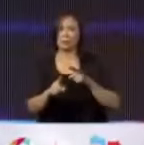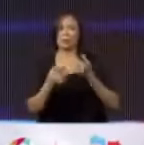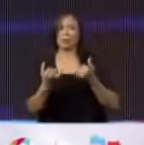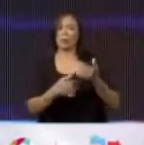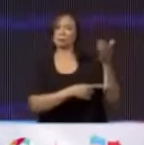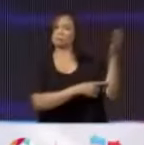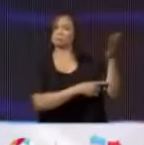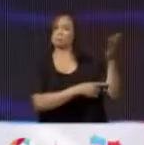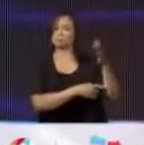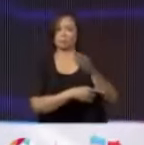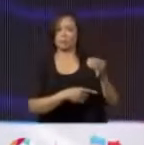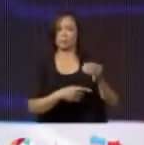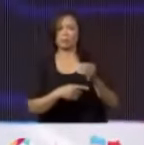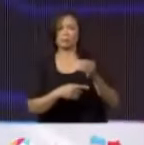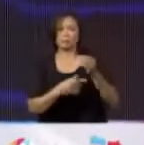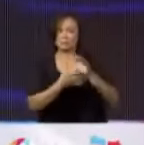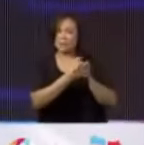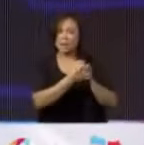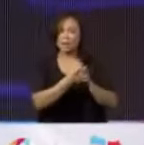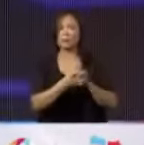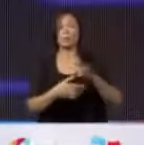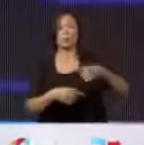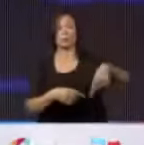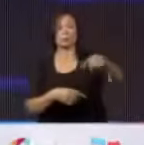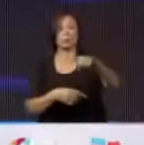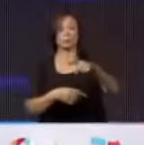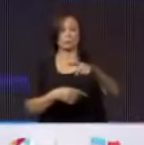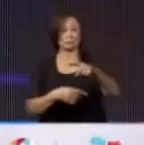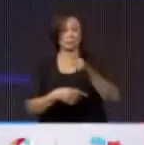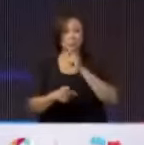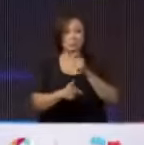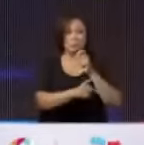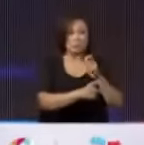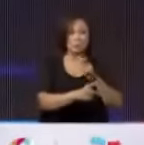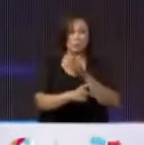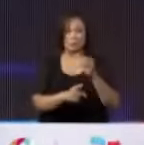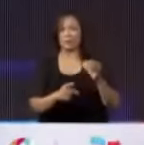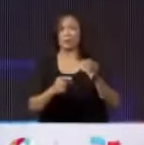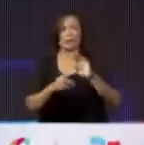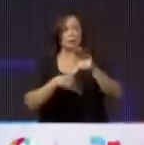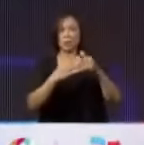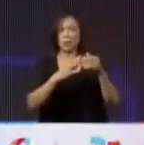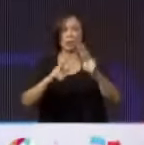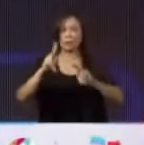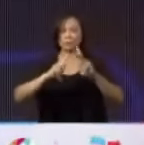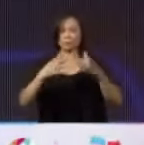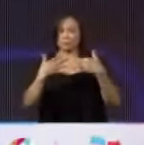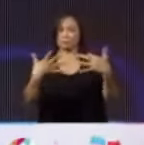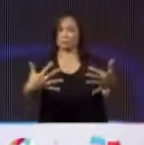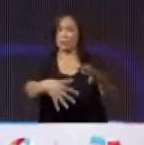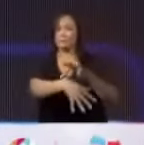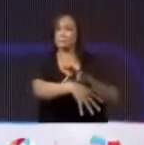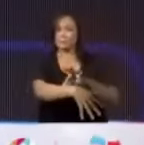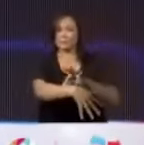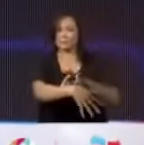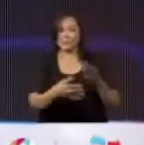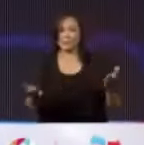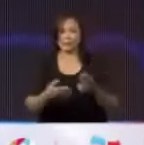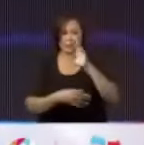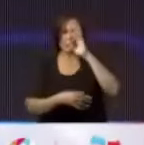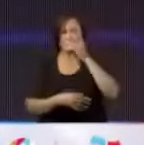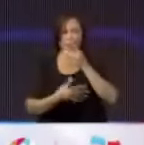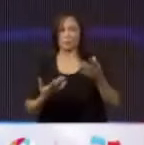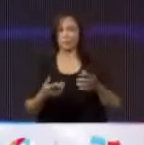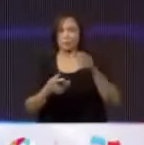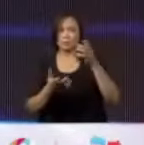hoy debaten. Saludo a ustedes, distinguidos moderadores, a todos ustedes aquí reunidos y al pueblo dominicano.